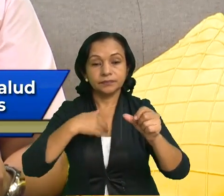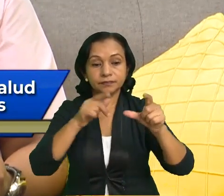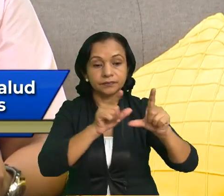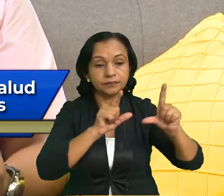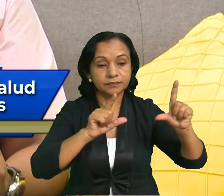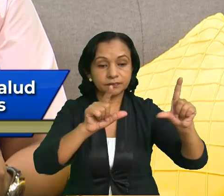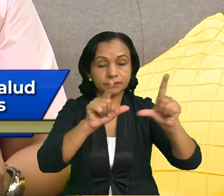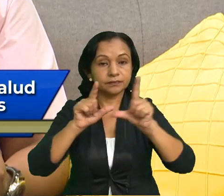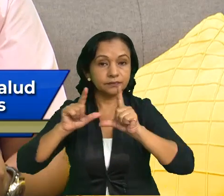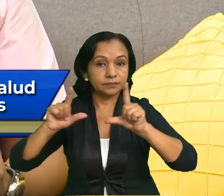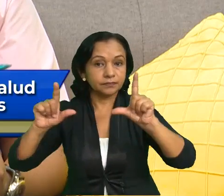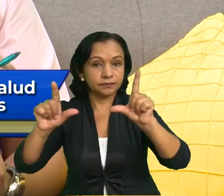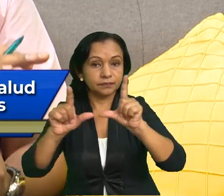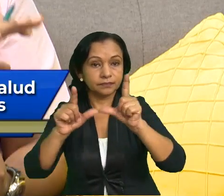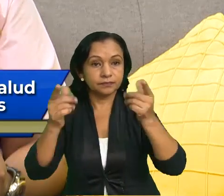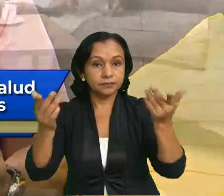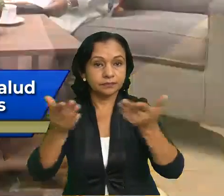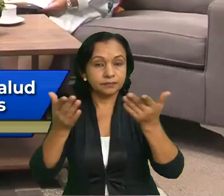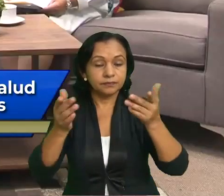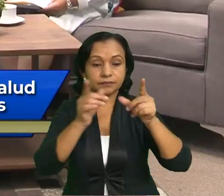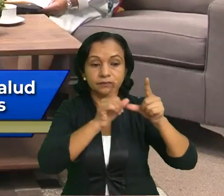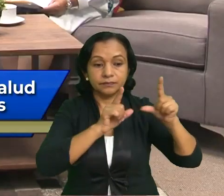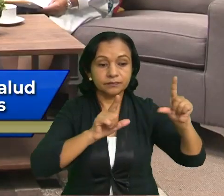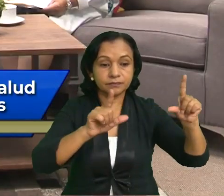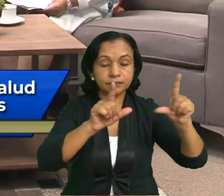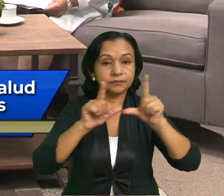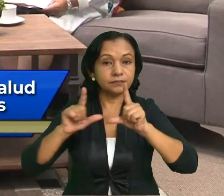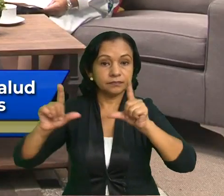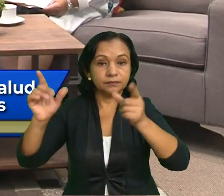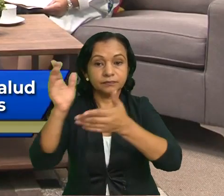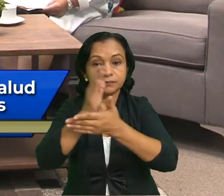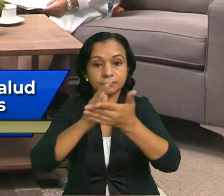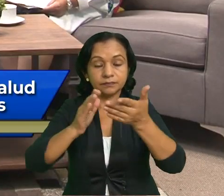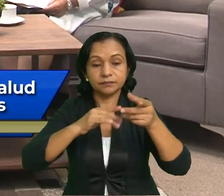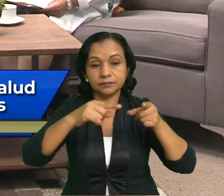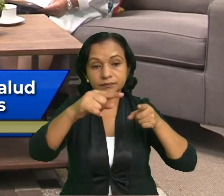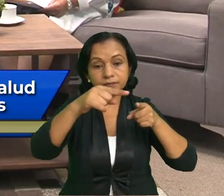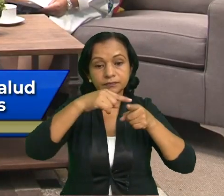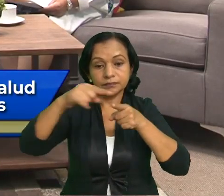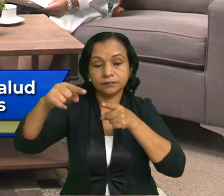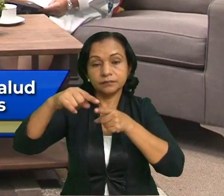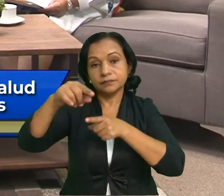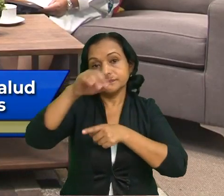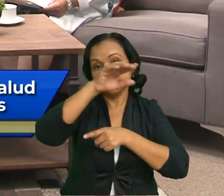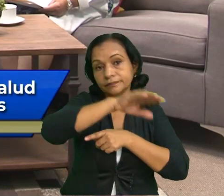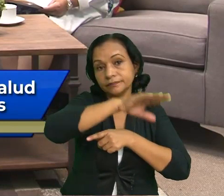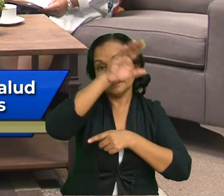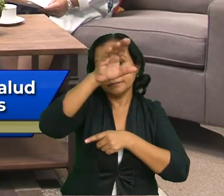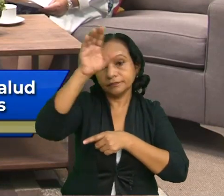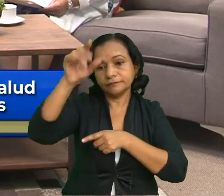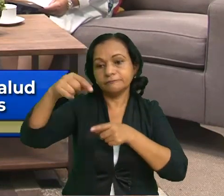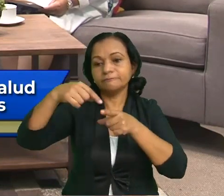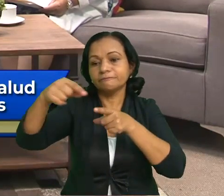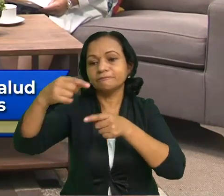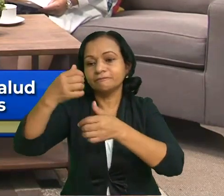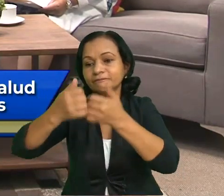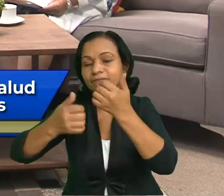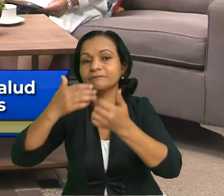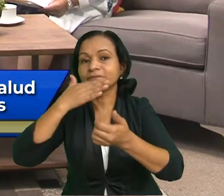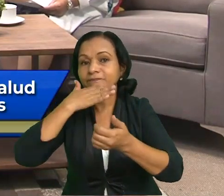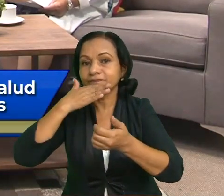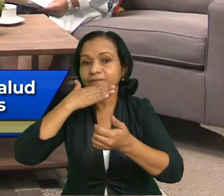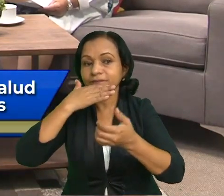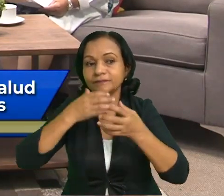precisamente o en las zonas porque hay algunos municipios o departamentos que tuvieron un municipio afectado y que implicó